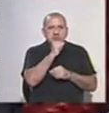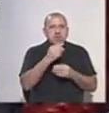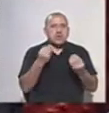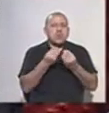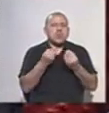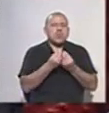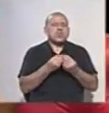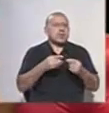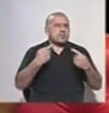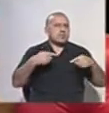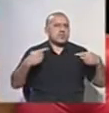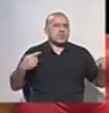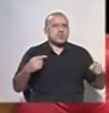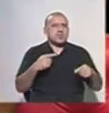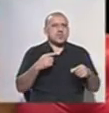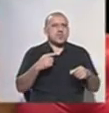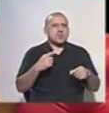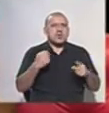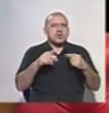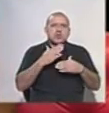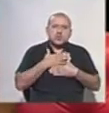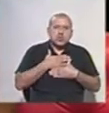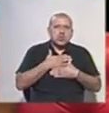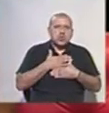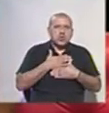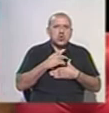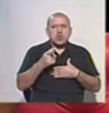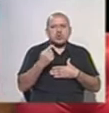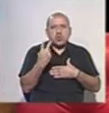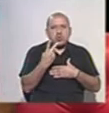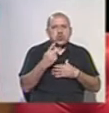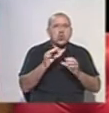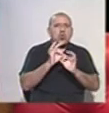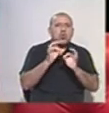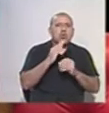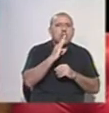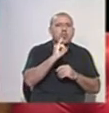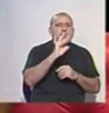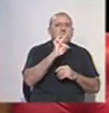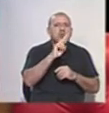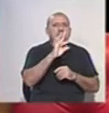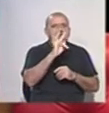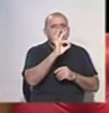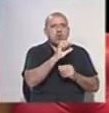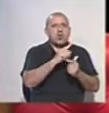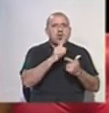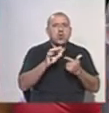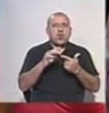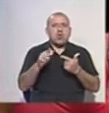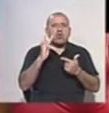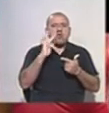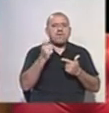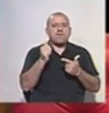canciones, pero son en coautoría, canción en coautoría, o con Pitufo o con Hugo Fatoruz. Tengo muchísimas